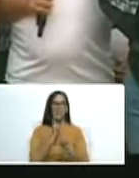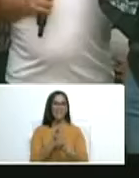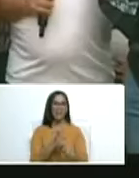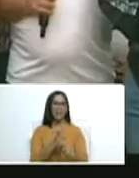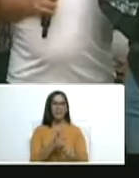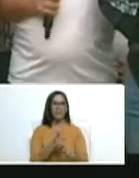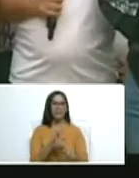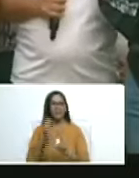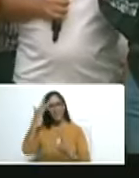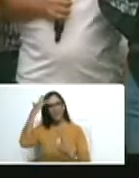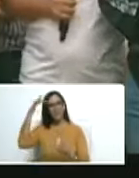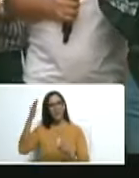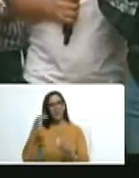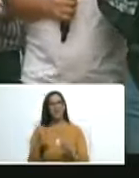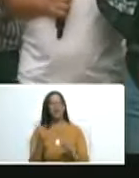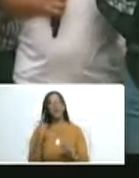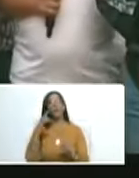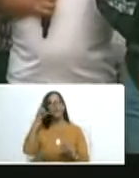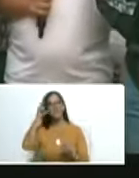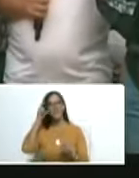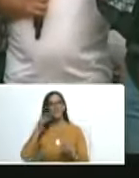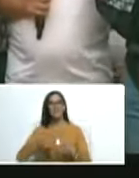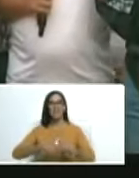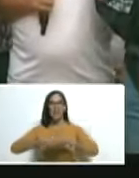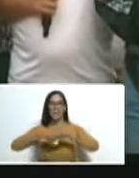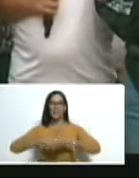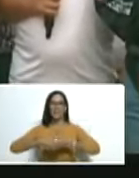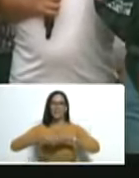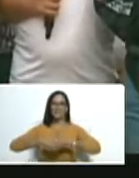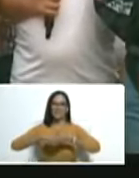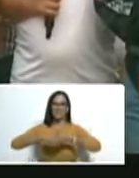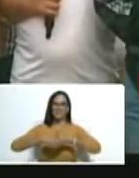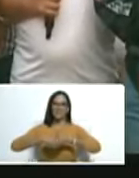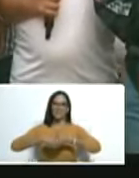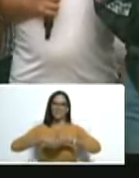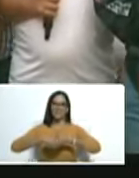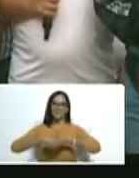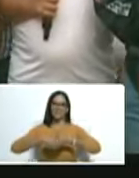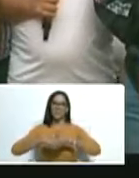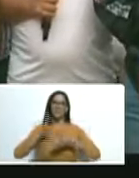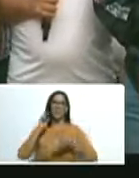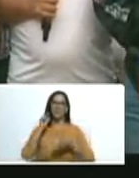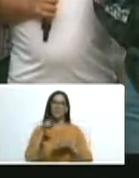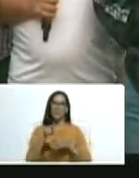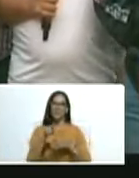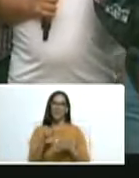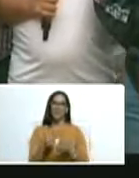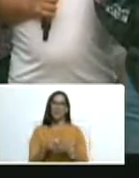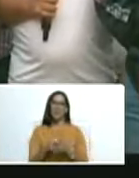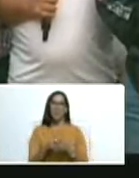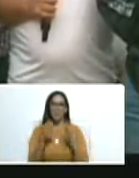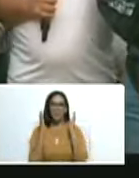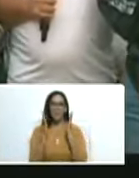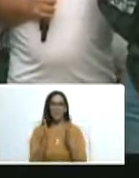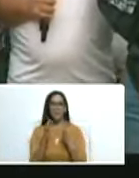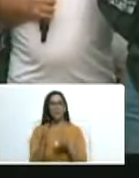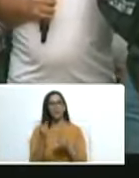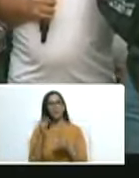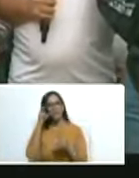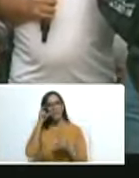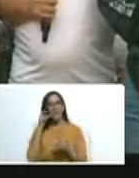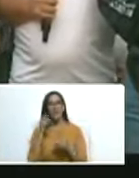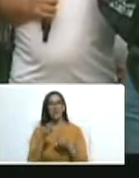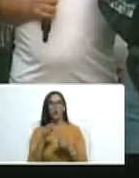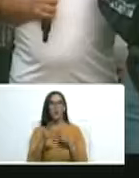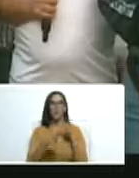Y sueño con algún día estrecharle la mano para que usted me atienda algún día a los